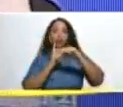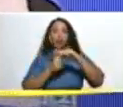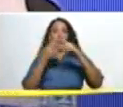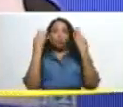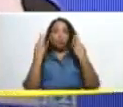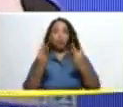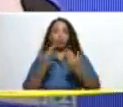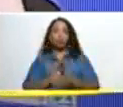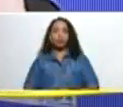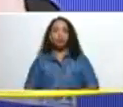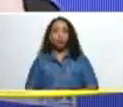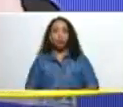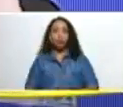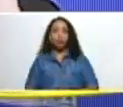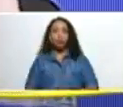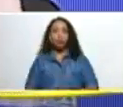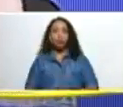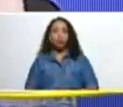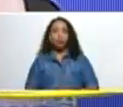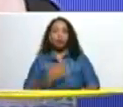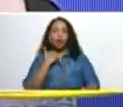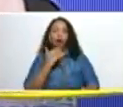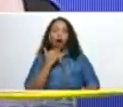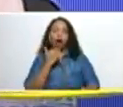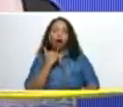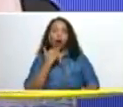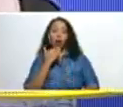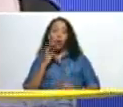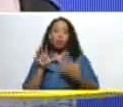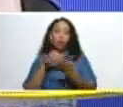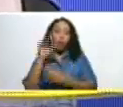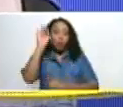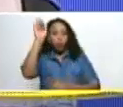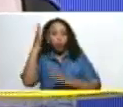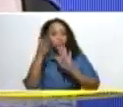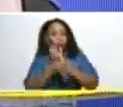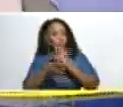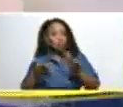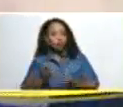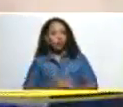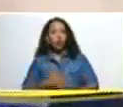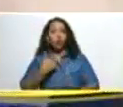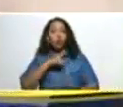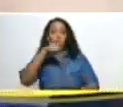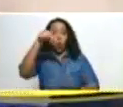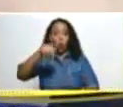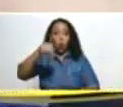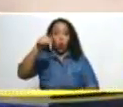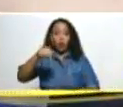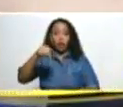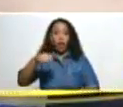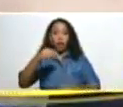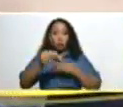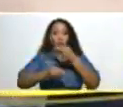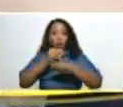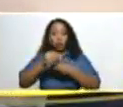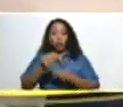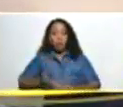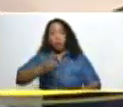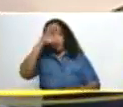resolución en casos que se nos presenta. Nosotros ahorita hemos hecho un importante